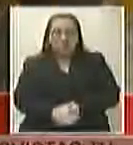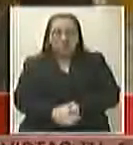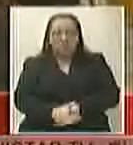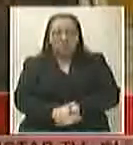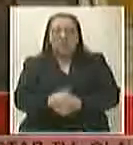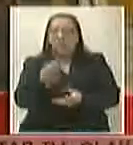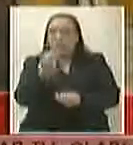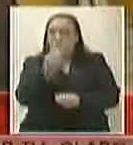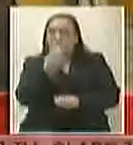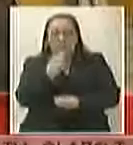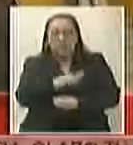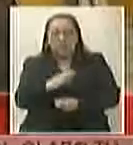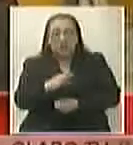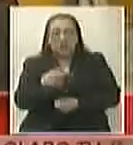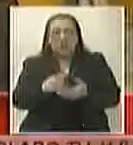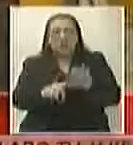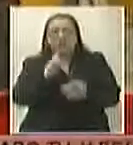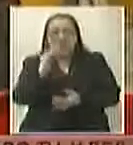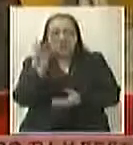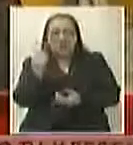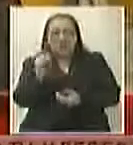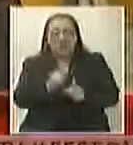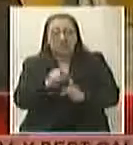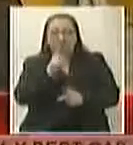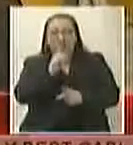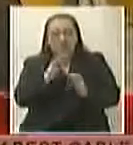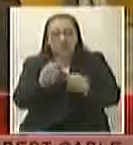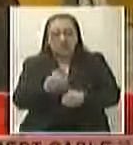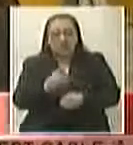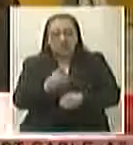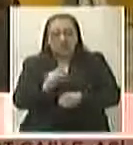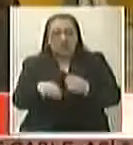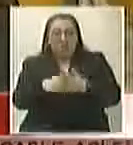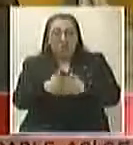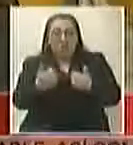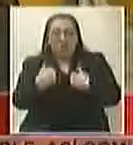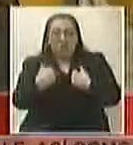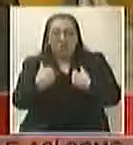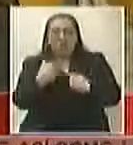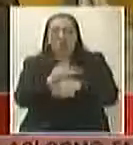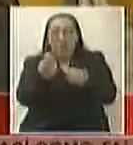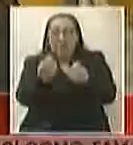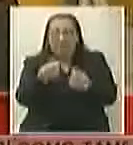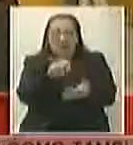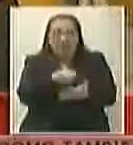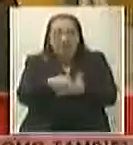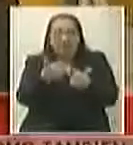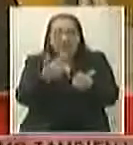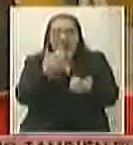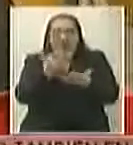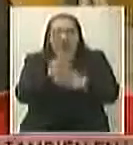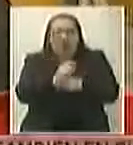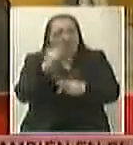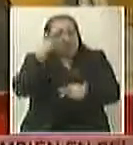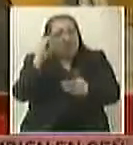oportunidad a muchos niños que es lo que están esperando y sobre todo los padres de familia. No todos tenemos los medios económicos para dar una mejor educación en